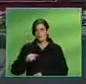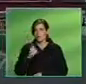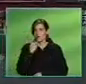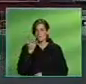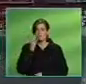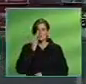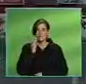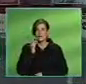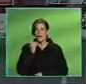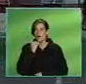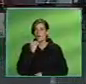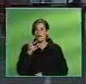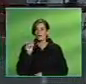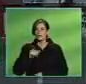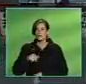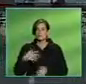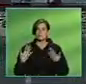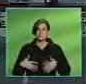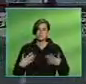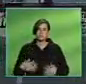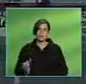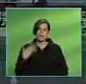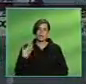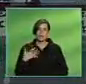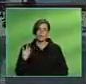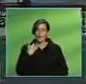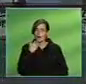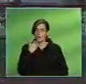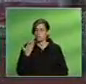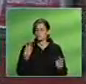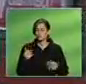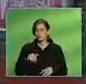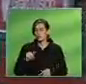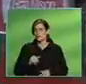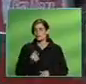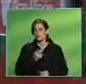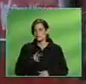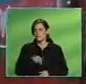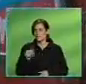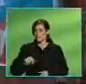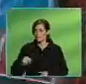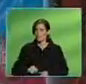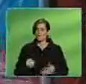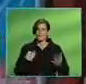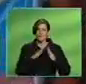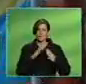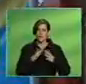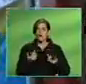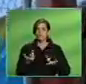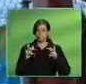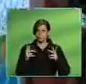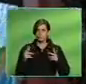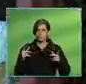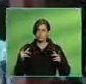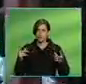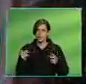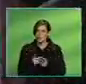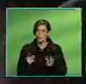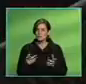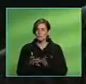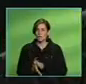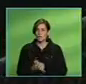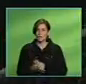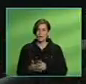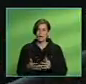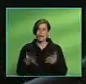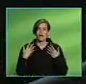experimentado, esta zona es una zona muy caliente y nosotros aquí, pues, este tipo de vivienda permite reducir el